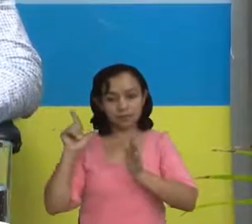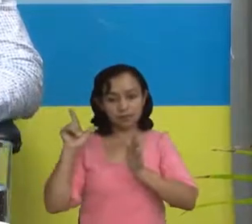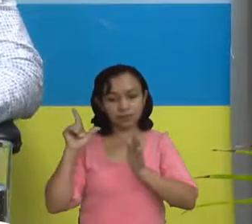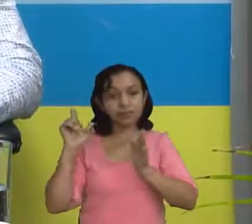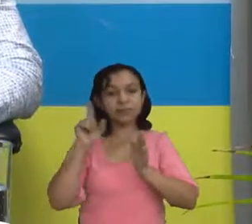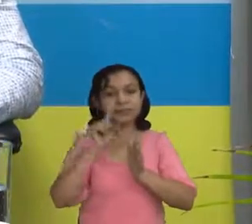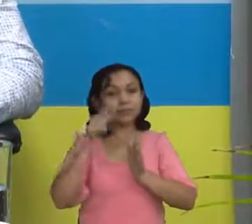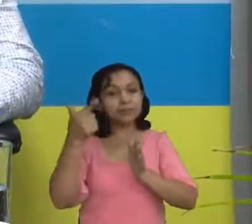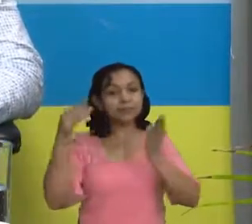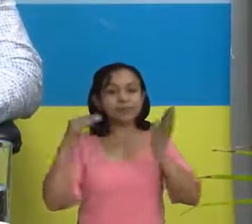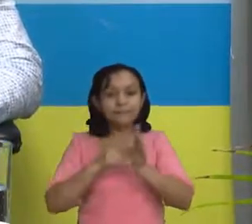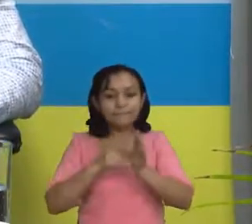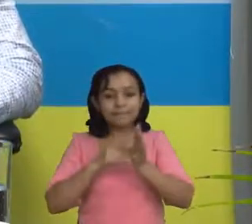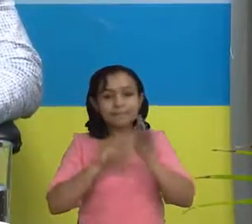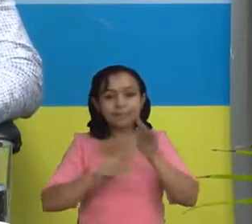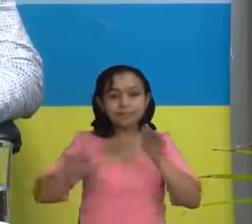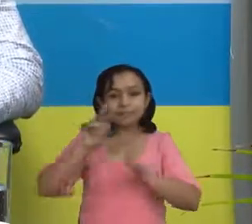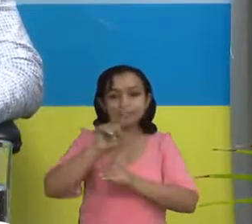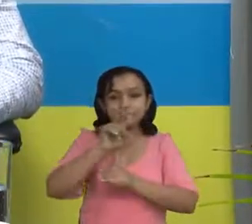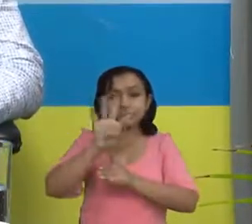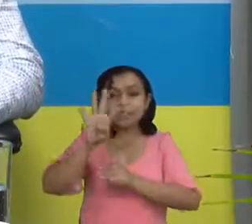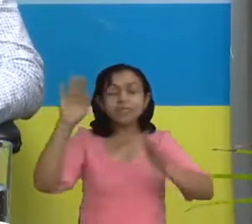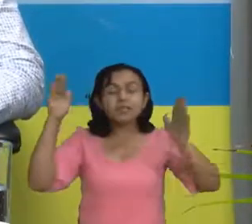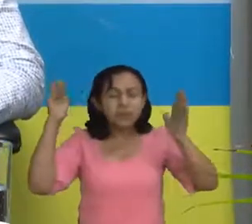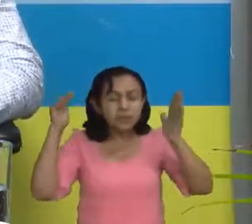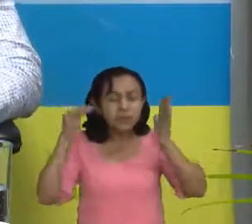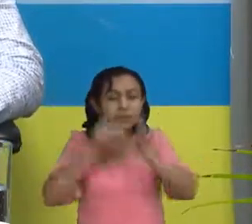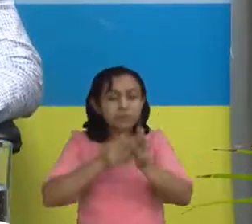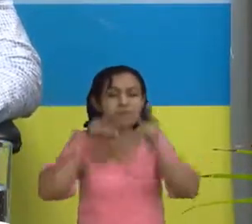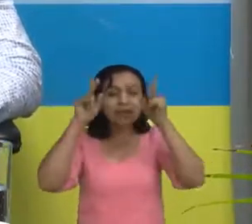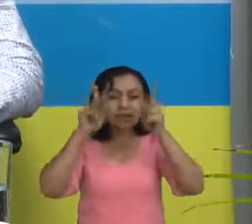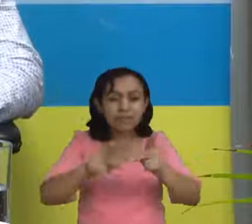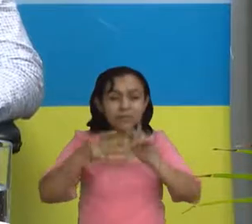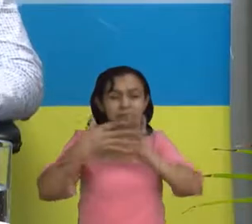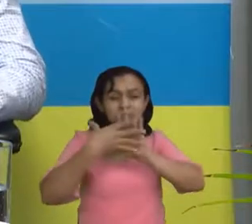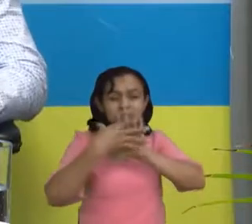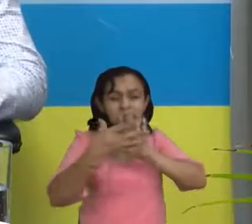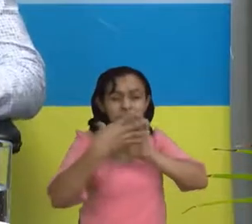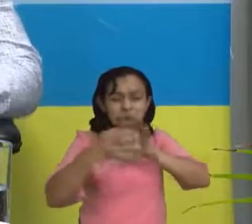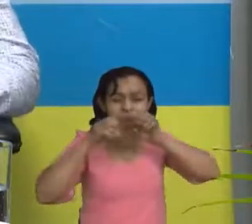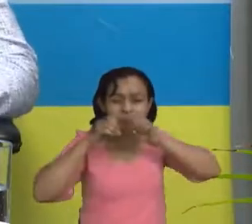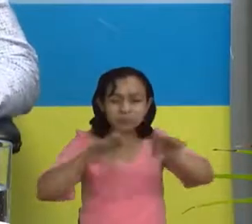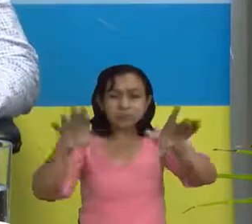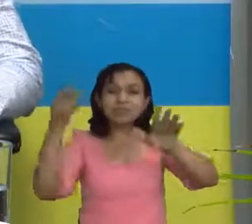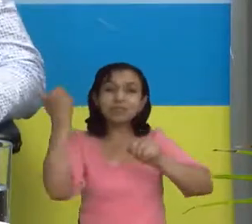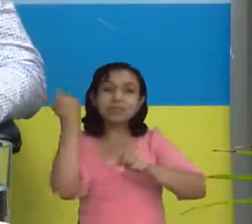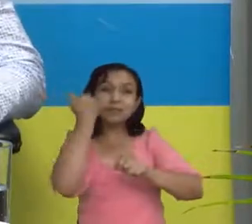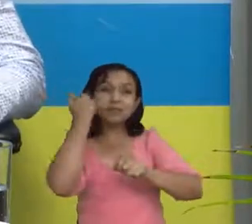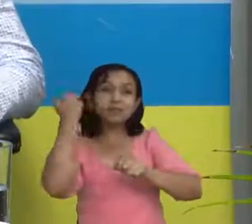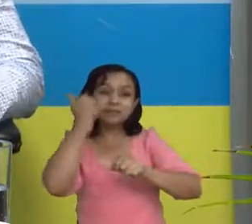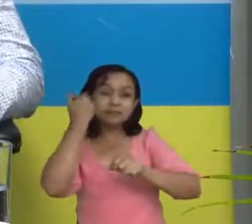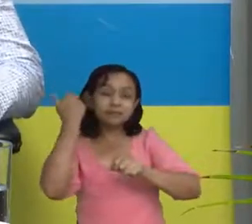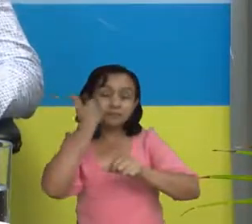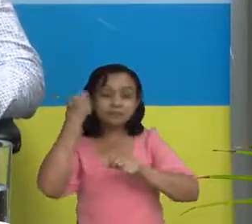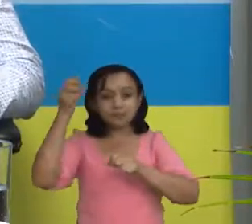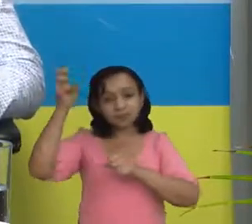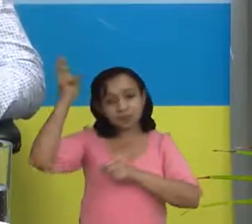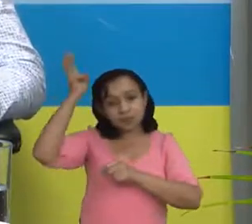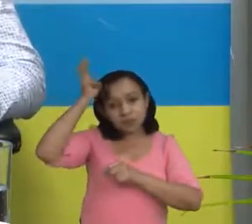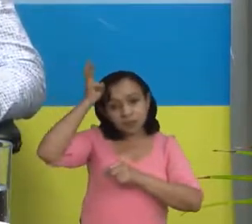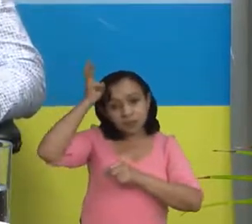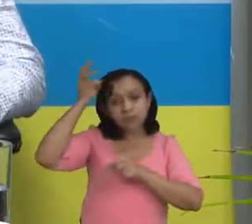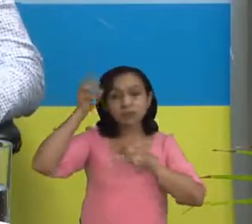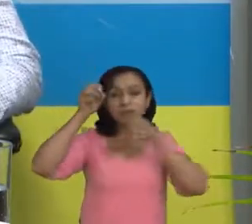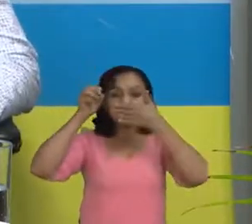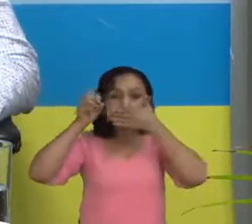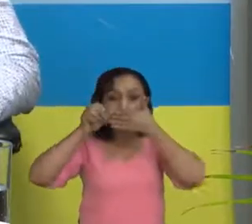casos, ahora han pasado 24.000. Es decir, ha aumentado en 7.000. los números de casos de personas con el